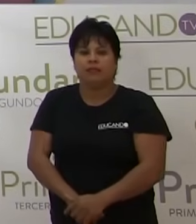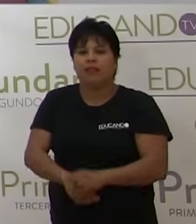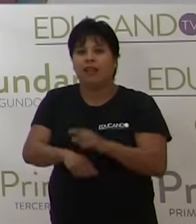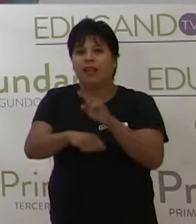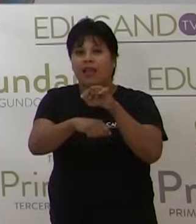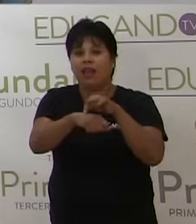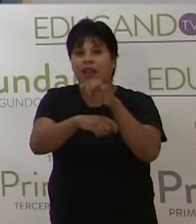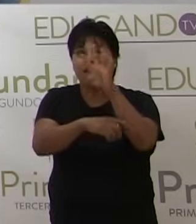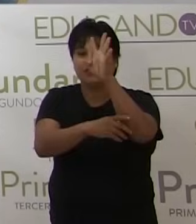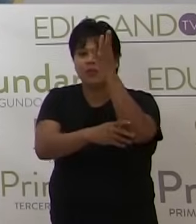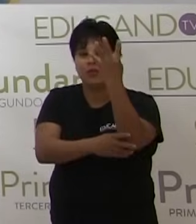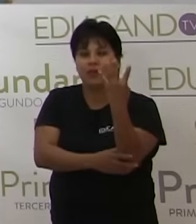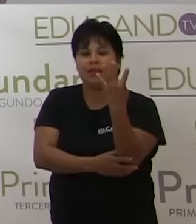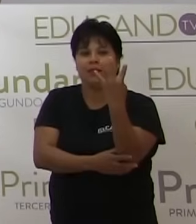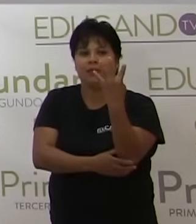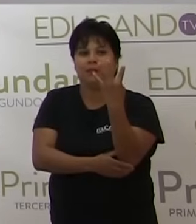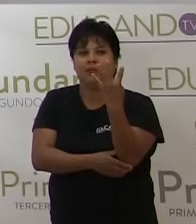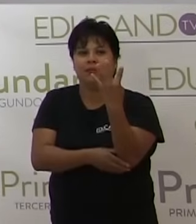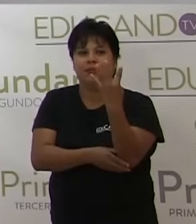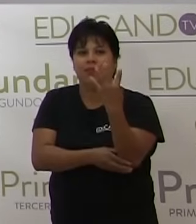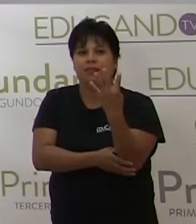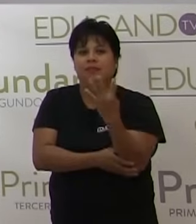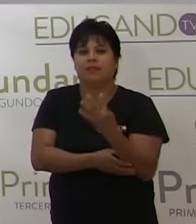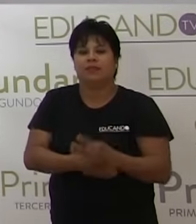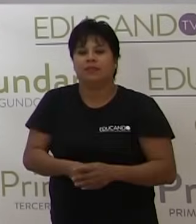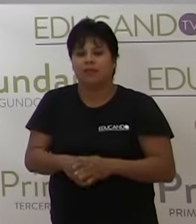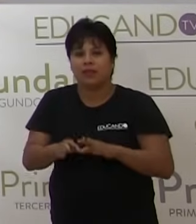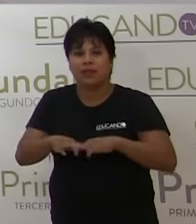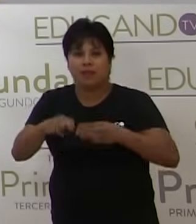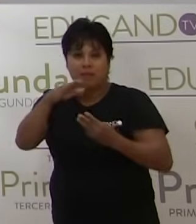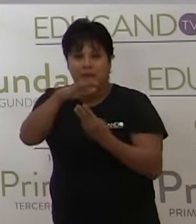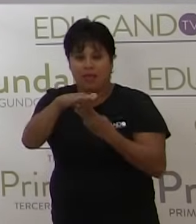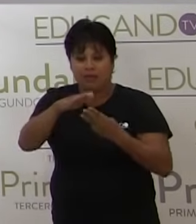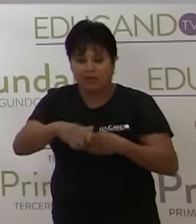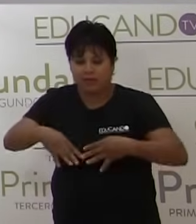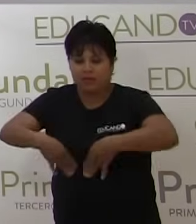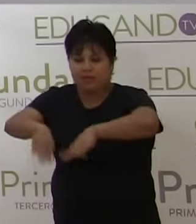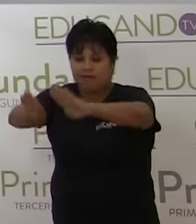a las 4 poner la